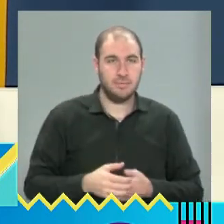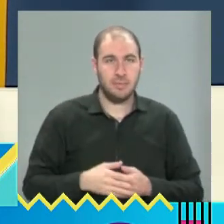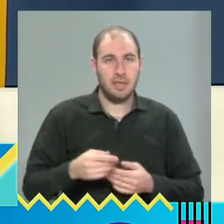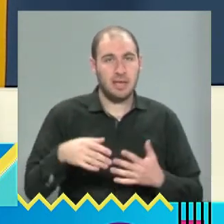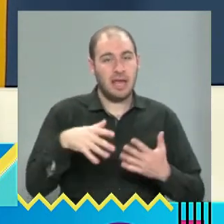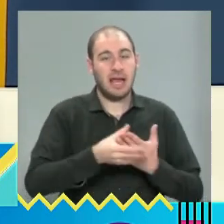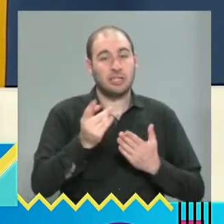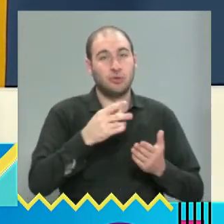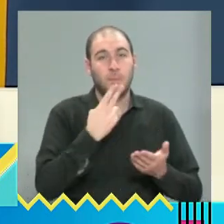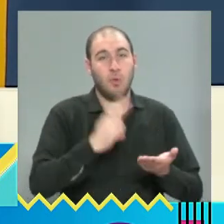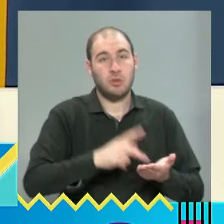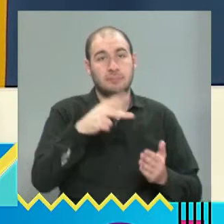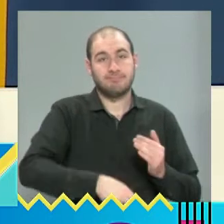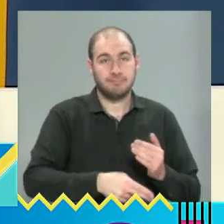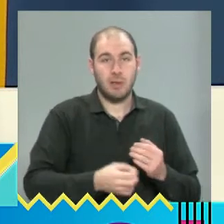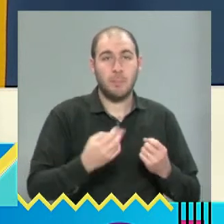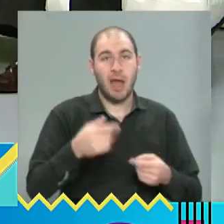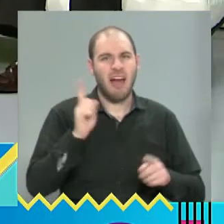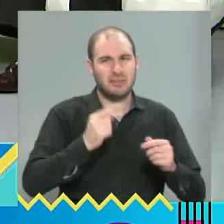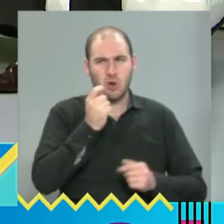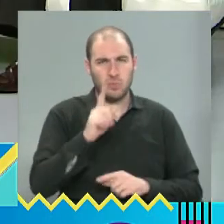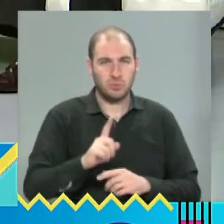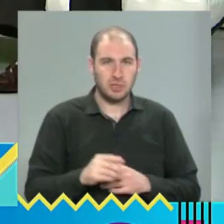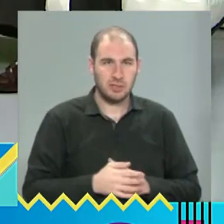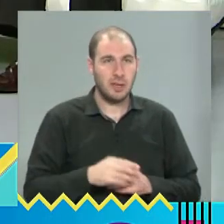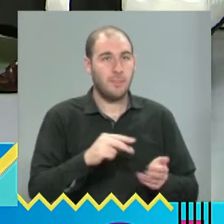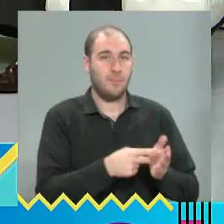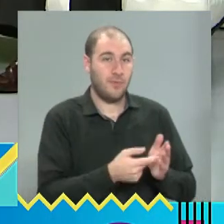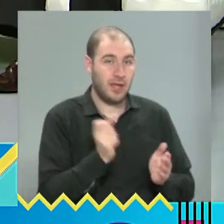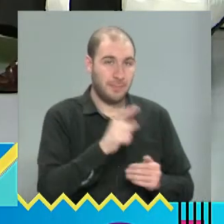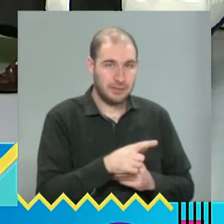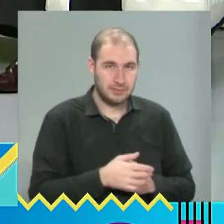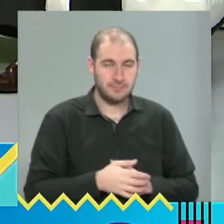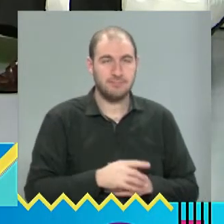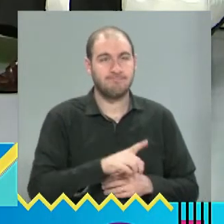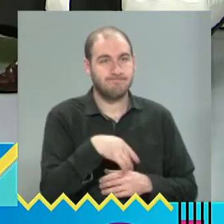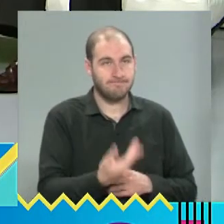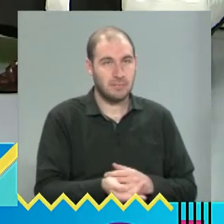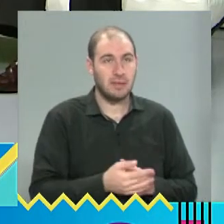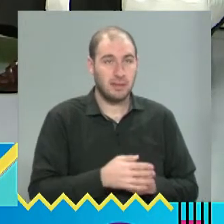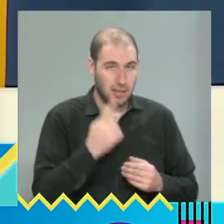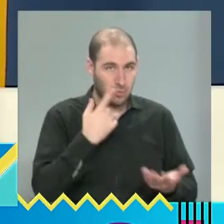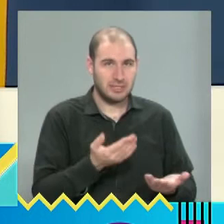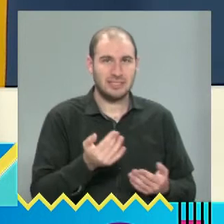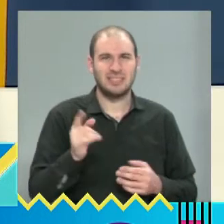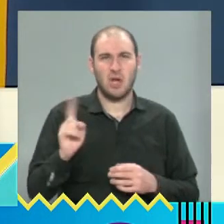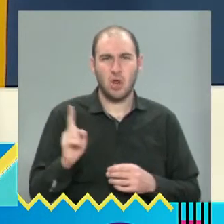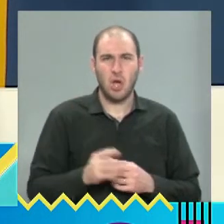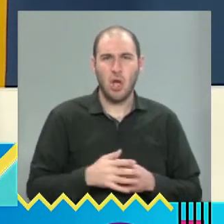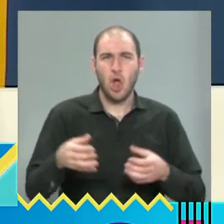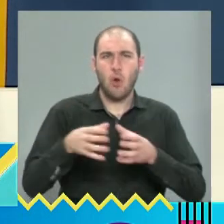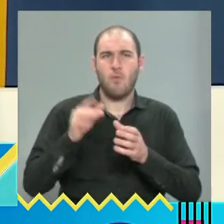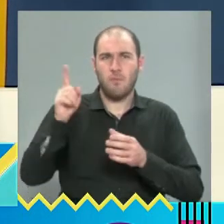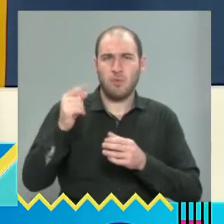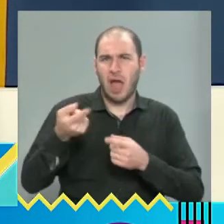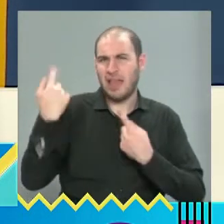ajuste del gasto público porque por ahí son impopulares, ¿no? Sus consecuencias después se pueden ver, ¿no? No, no. El fondo no está